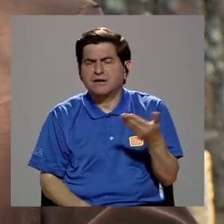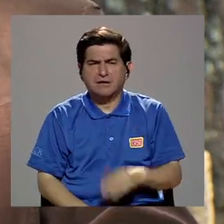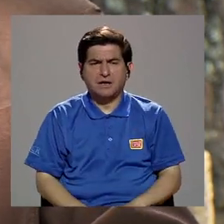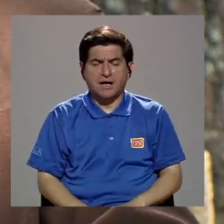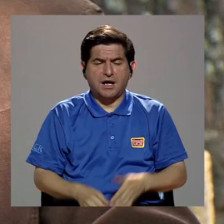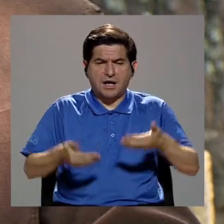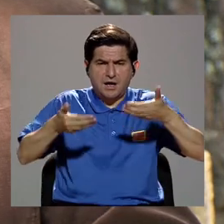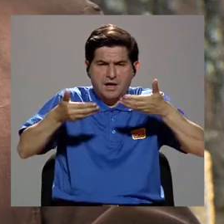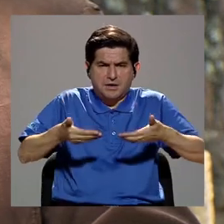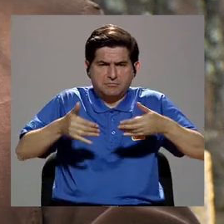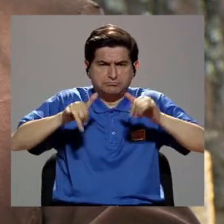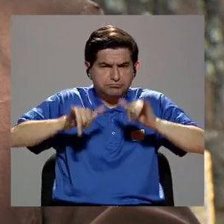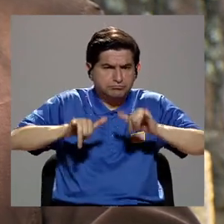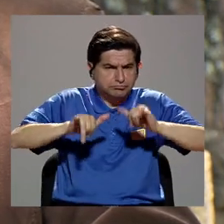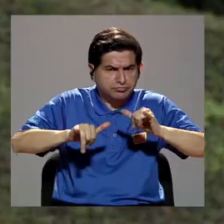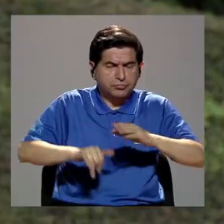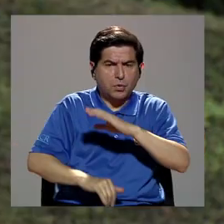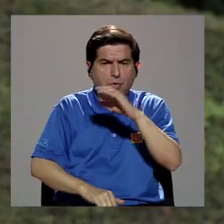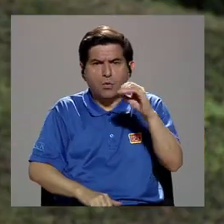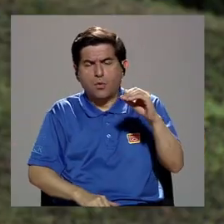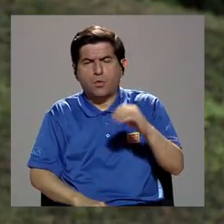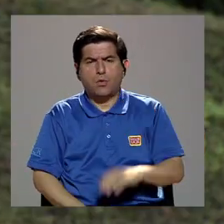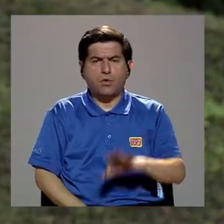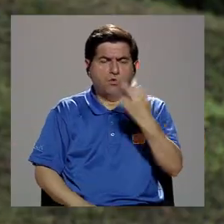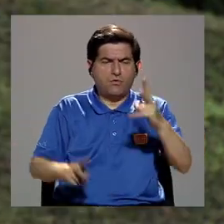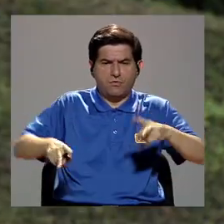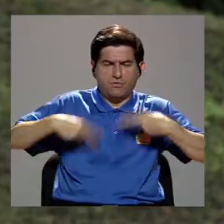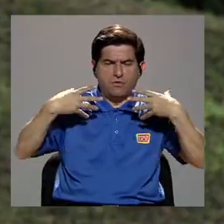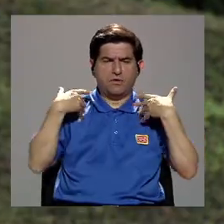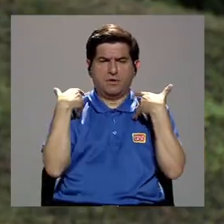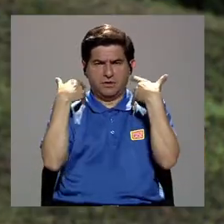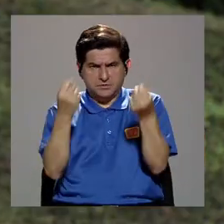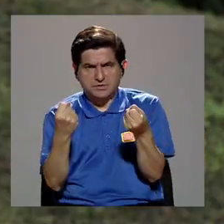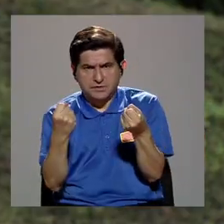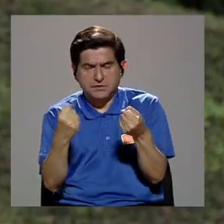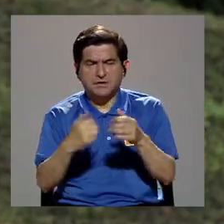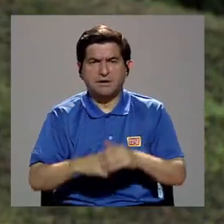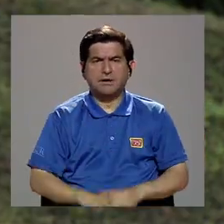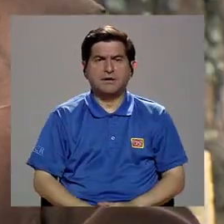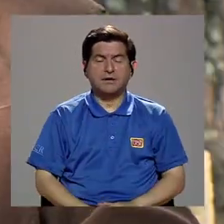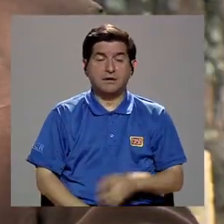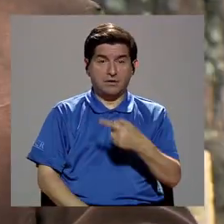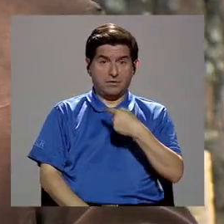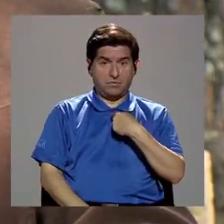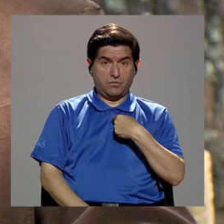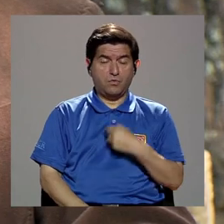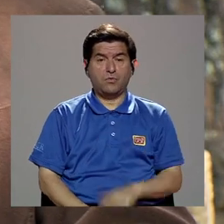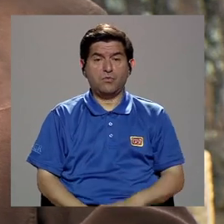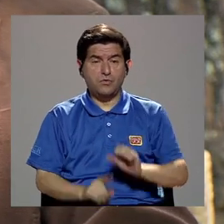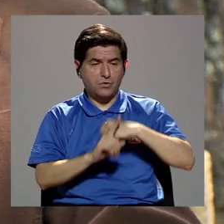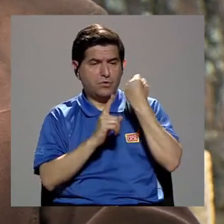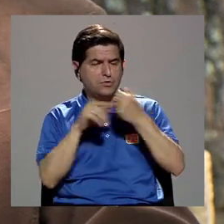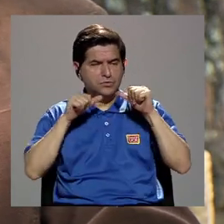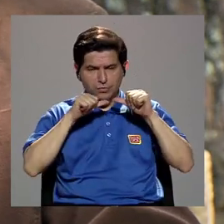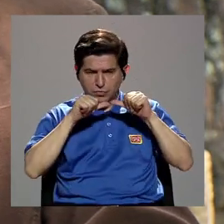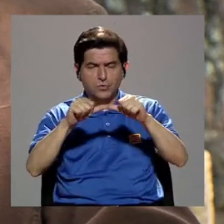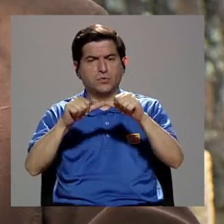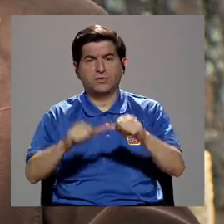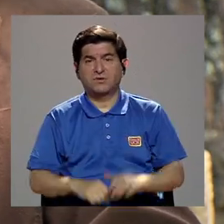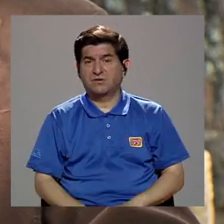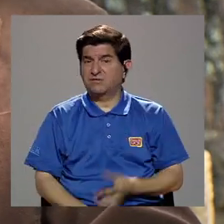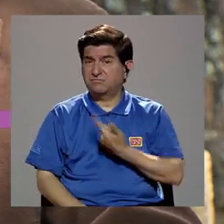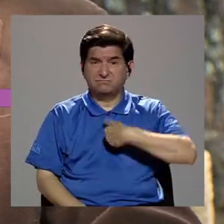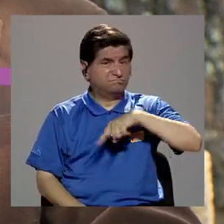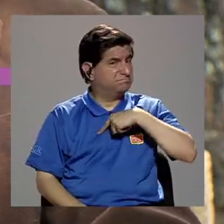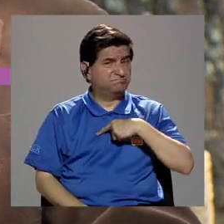por mantener el peso, por empezar a tener estilos de vida que sean más saludables, para mantenernos en esta condición.